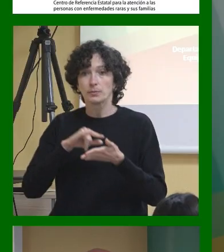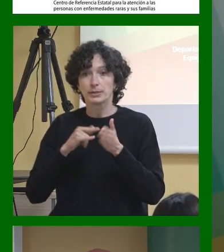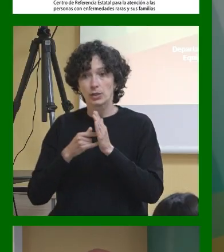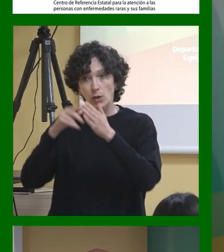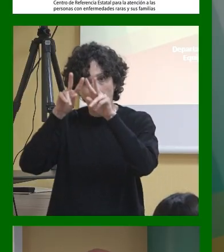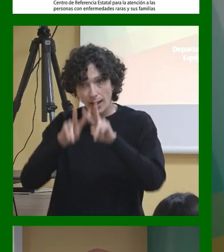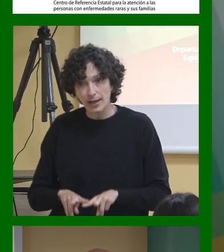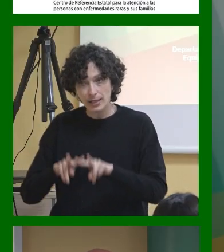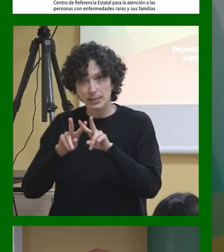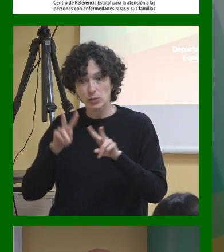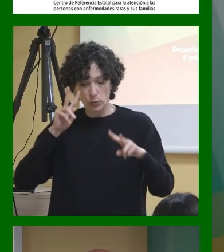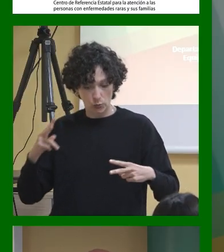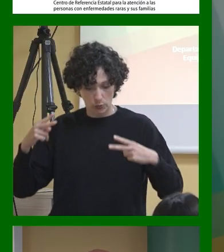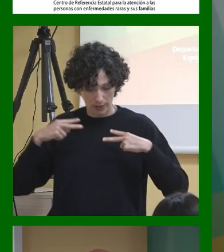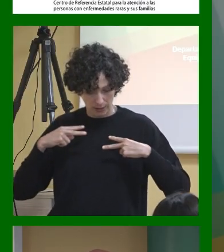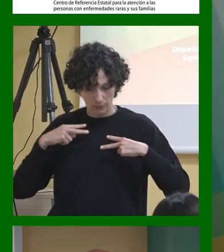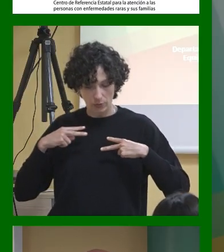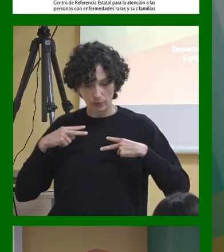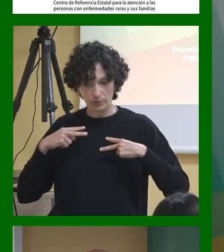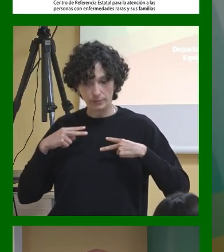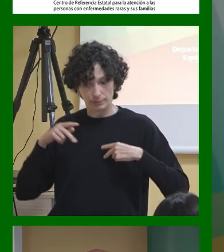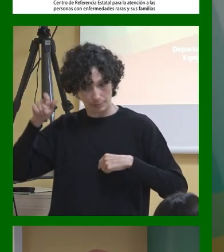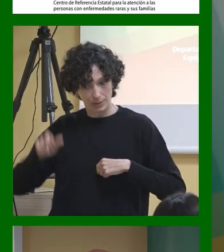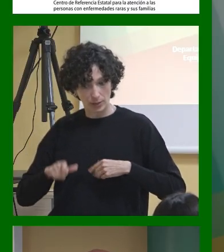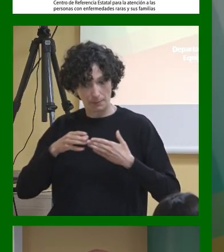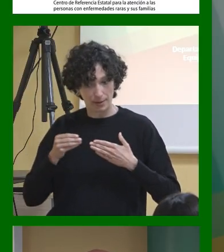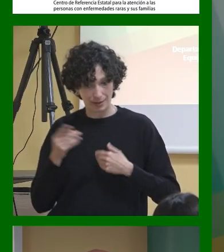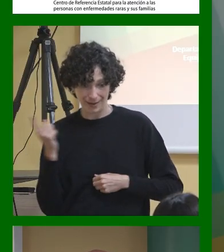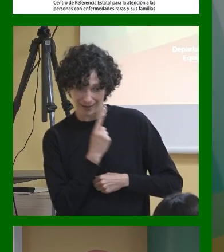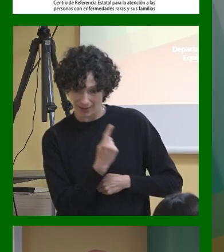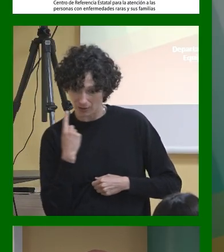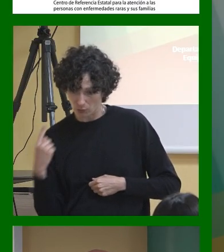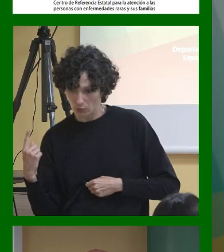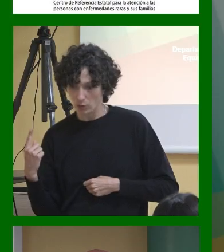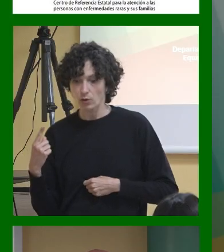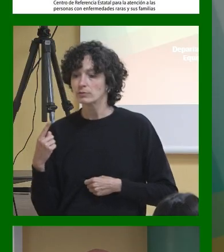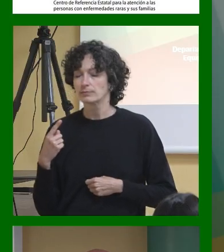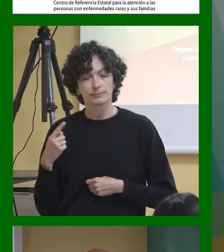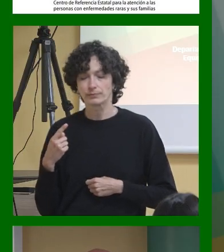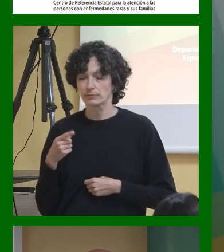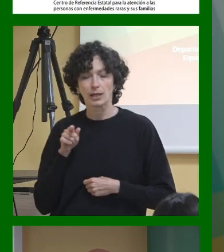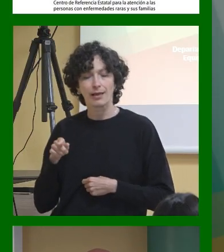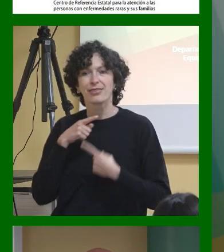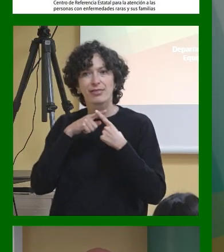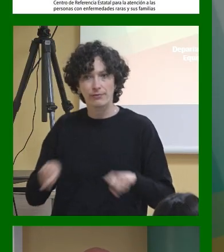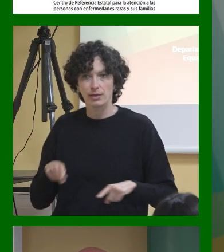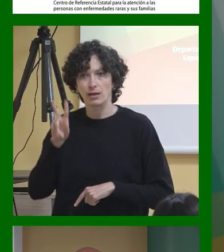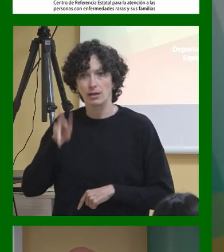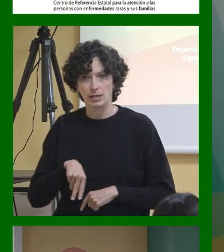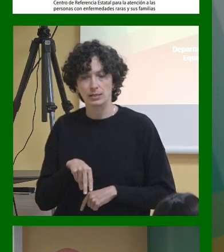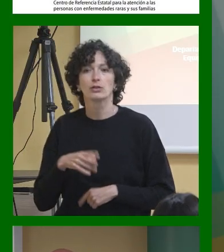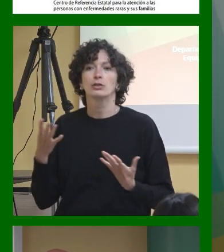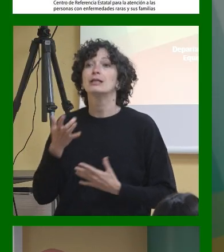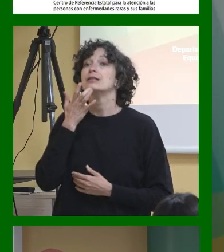análisis subjetivo del comentario de las percepciones del paciente tiene una diferencia muy importante y por tanto cuando tú hagas una